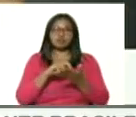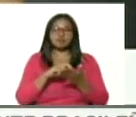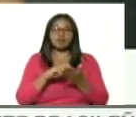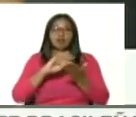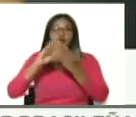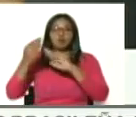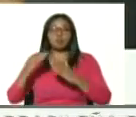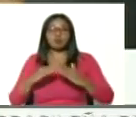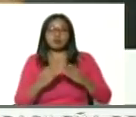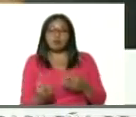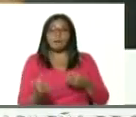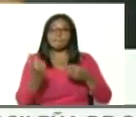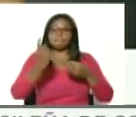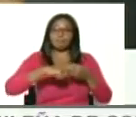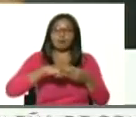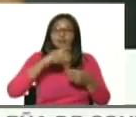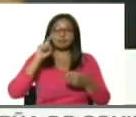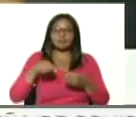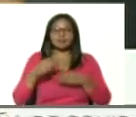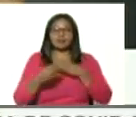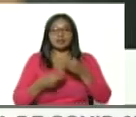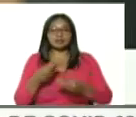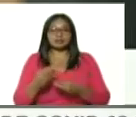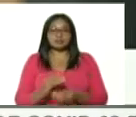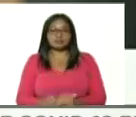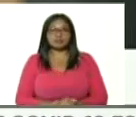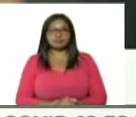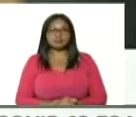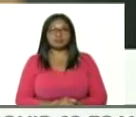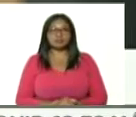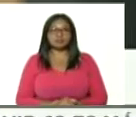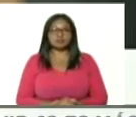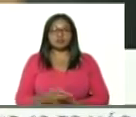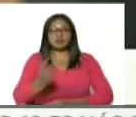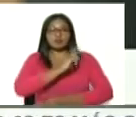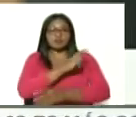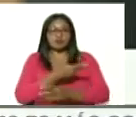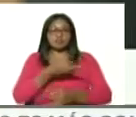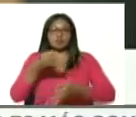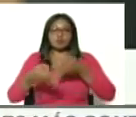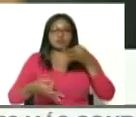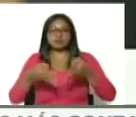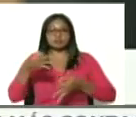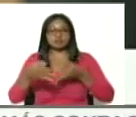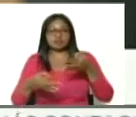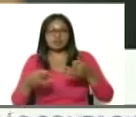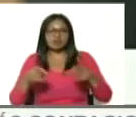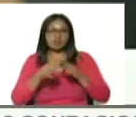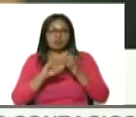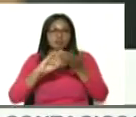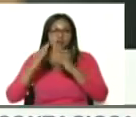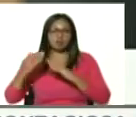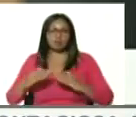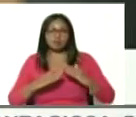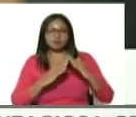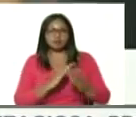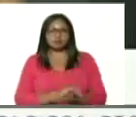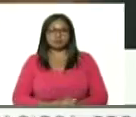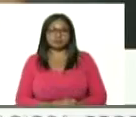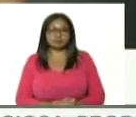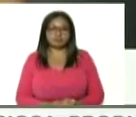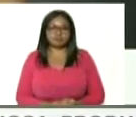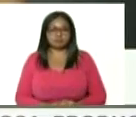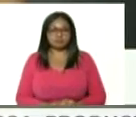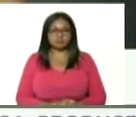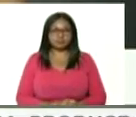poder legislativo, que es el parlamento comunal. Tú tienes que tener un poder judicial, que es la justicia comunal. Claro,